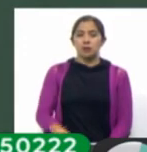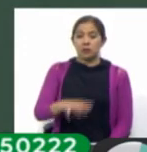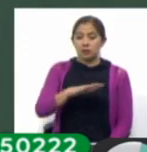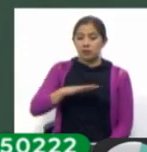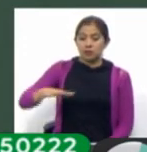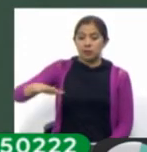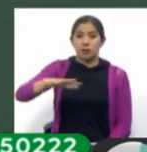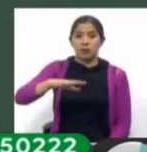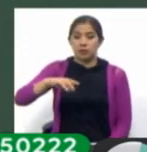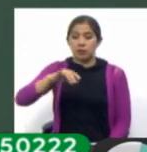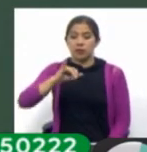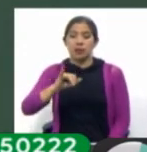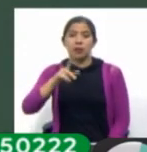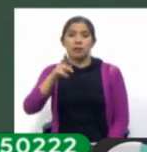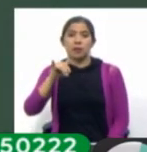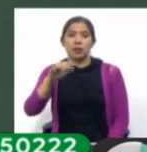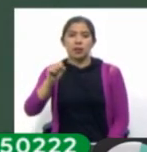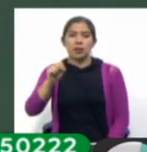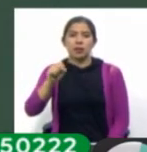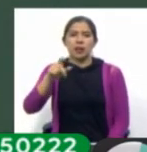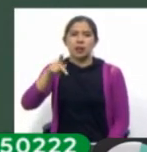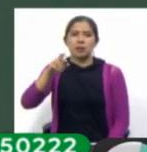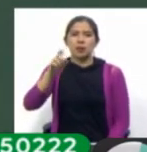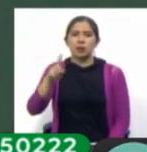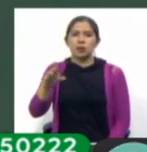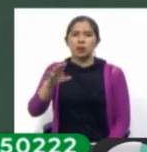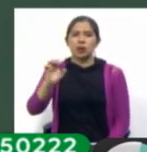Áreas de Ipías, PSOE.